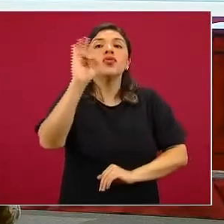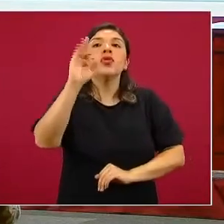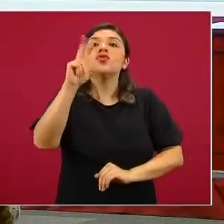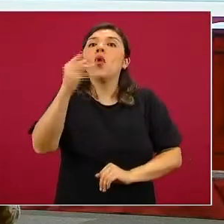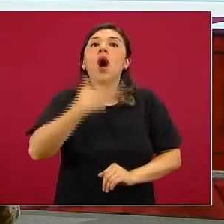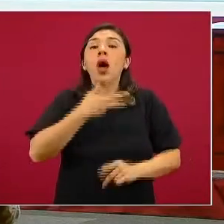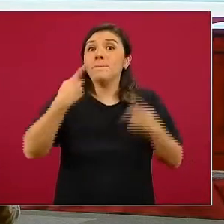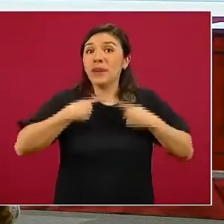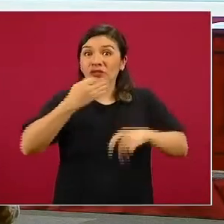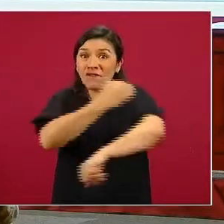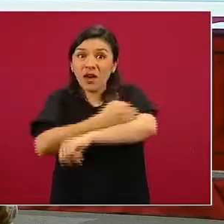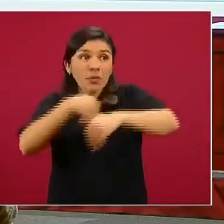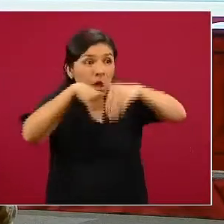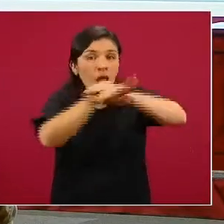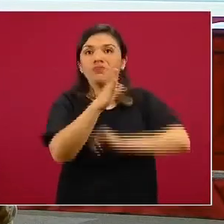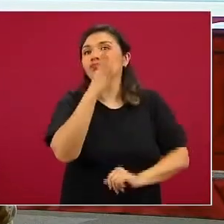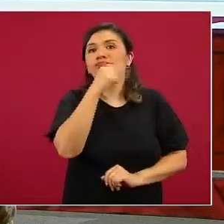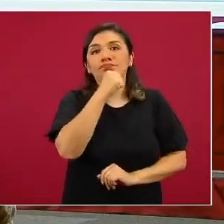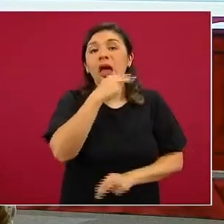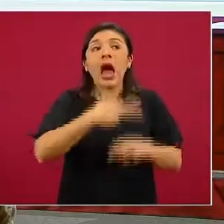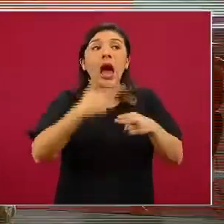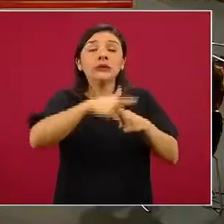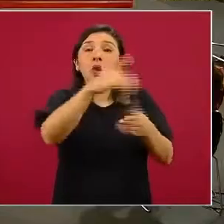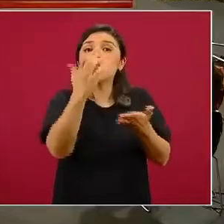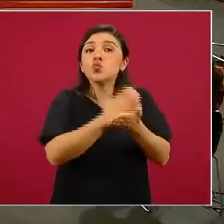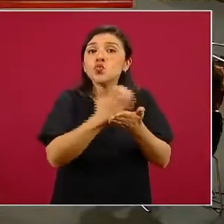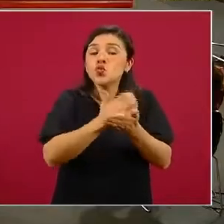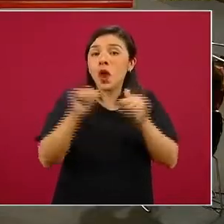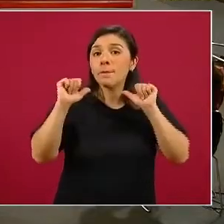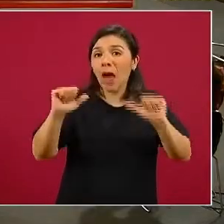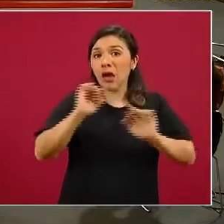les permite la entrada hasta que el paciente se recupere y se va de alta.